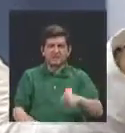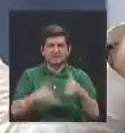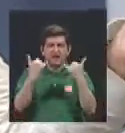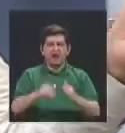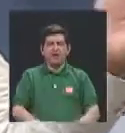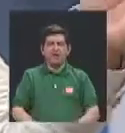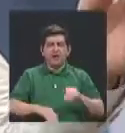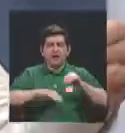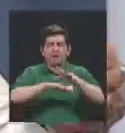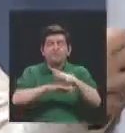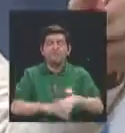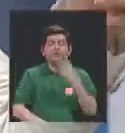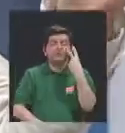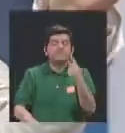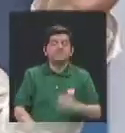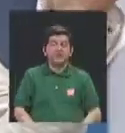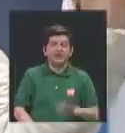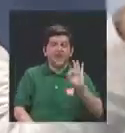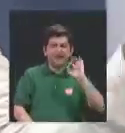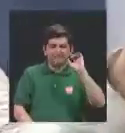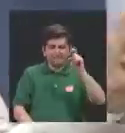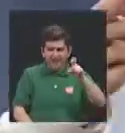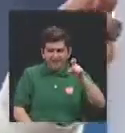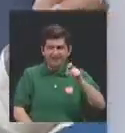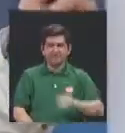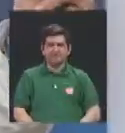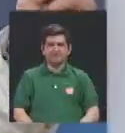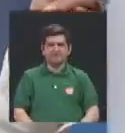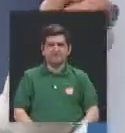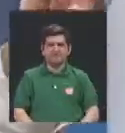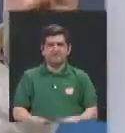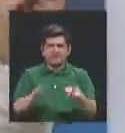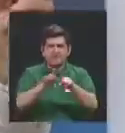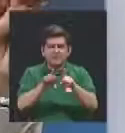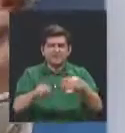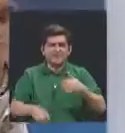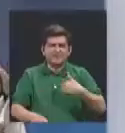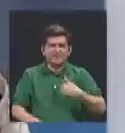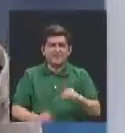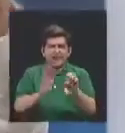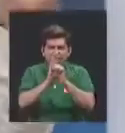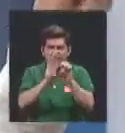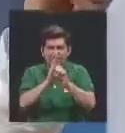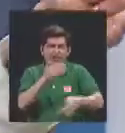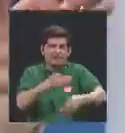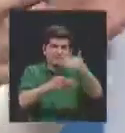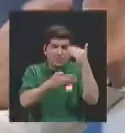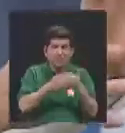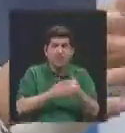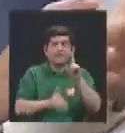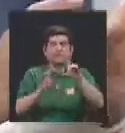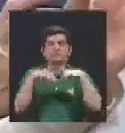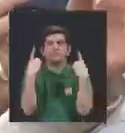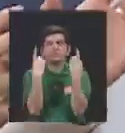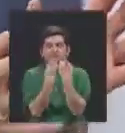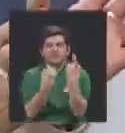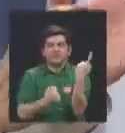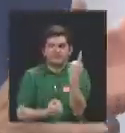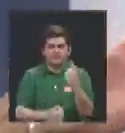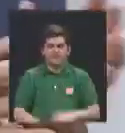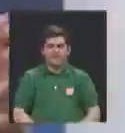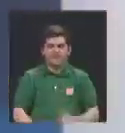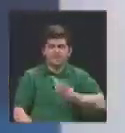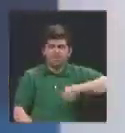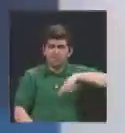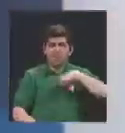efectos especiales, ahora hay efectos visuales, efectos especiales, prosthetics, para darle un ejemplo de lo que antes